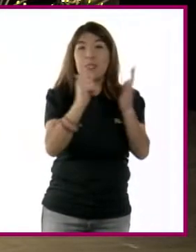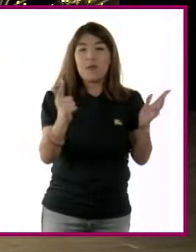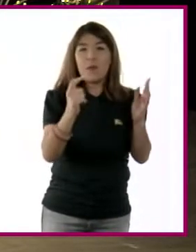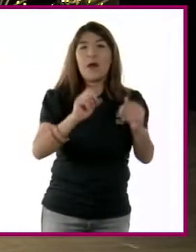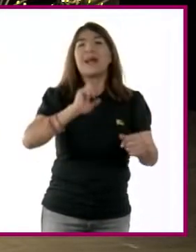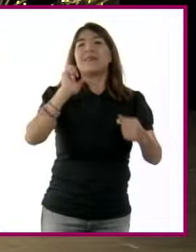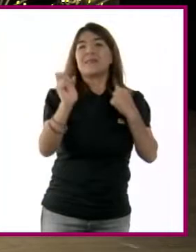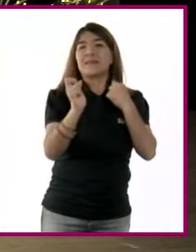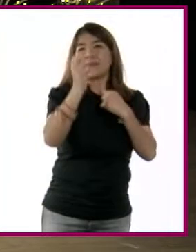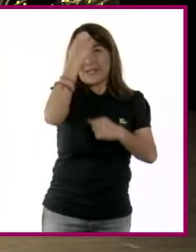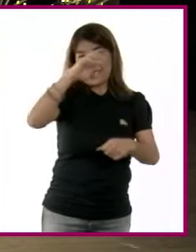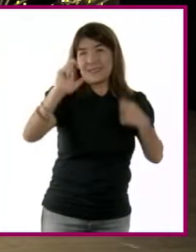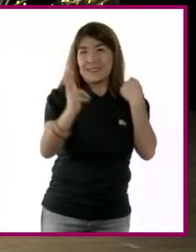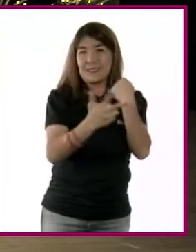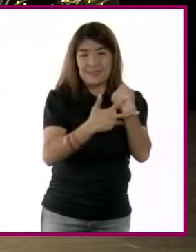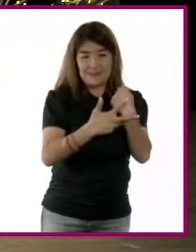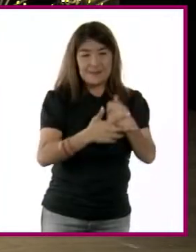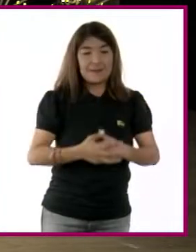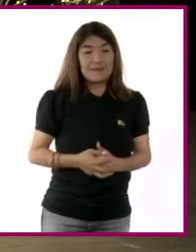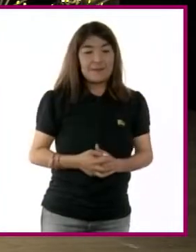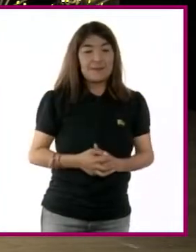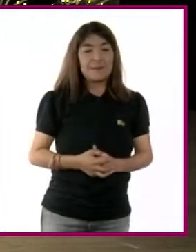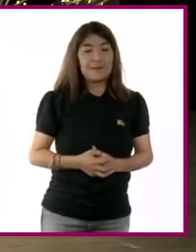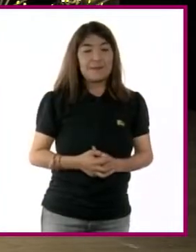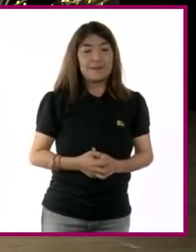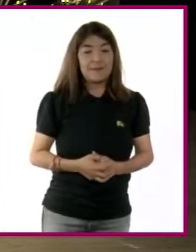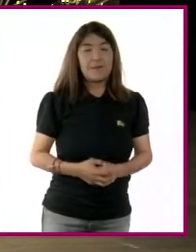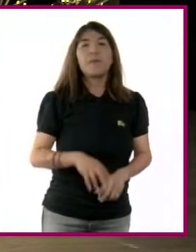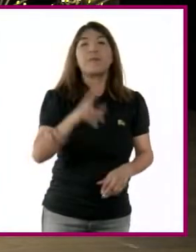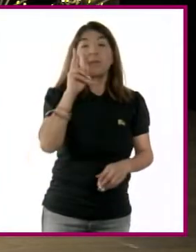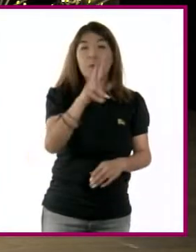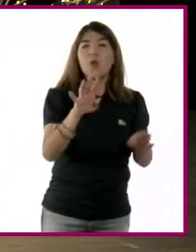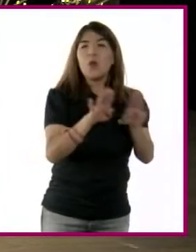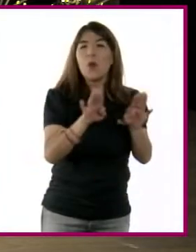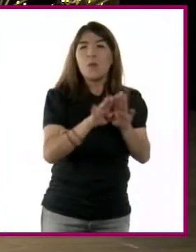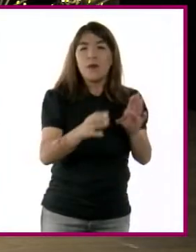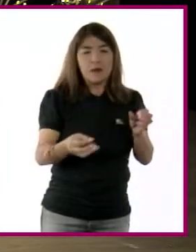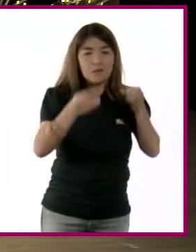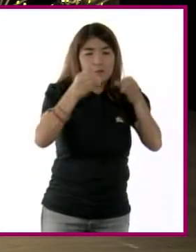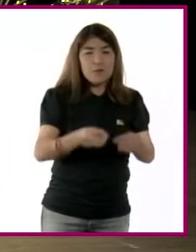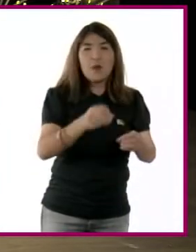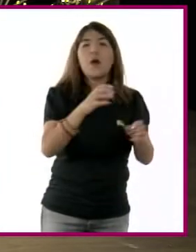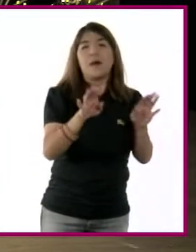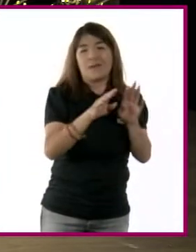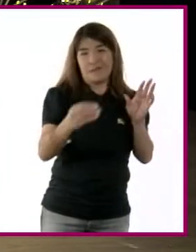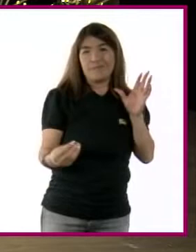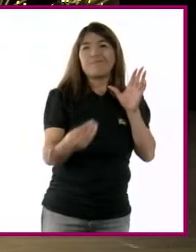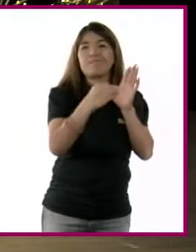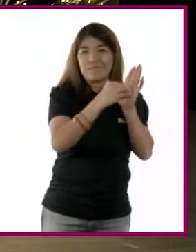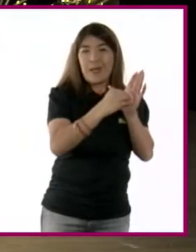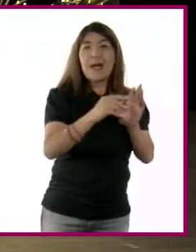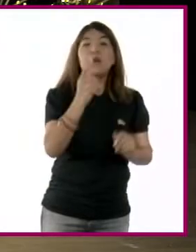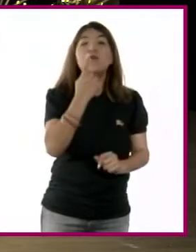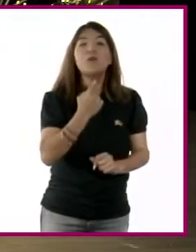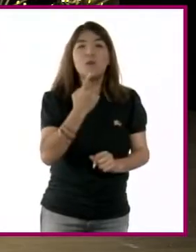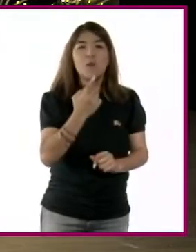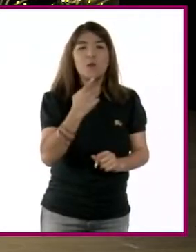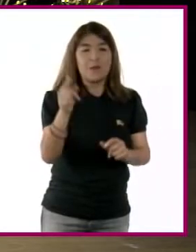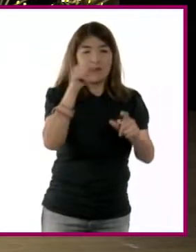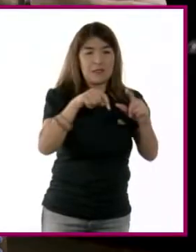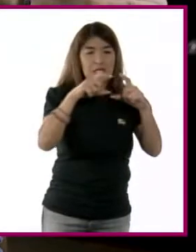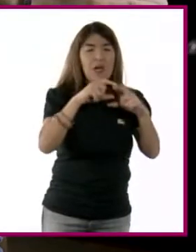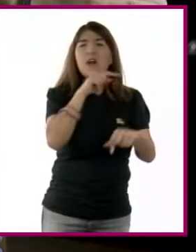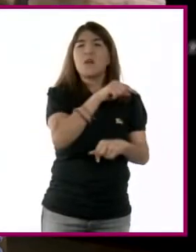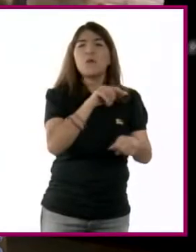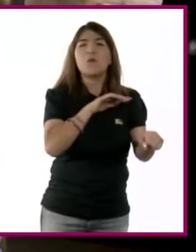Ahora, para indicar que una casilla se encuentra ocupada, vamos a marcarla con una ficha roja. ¿A qué proposiciones equivale esta